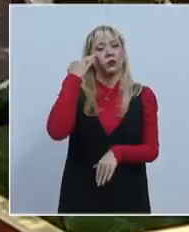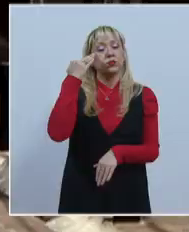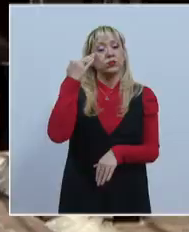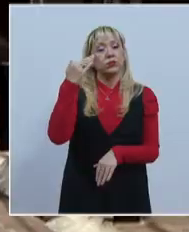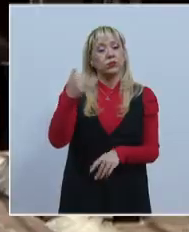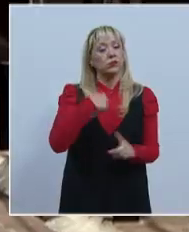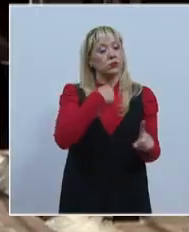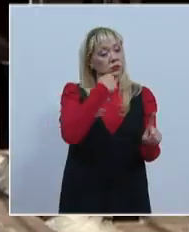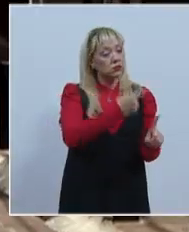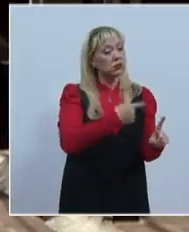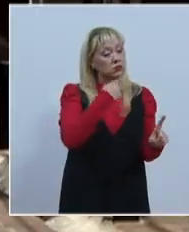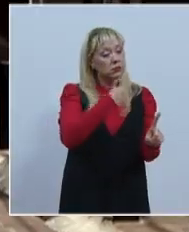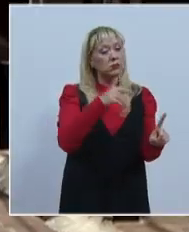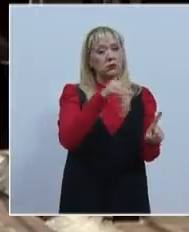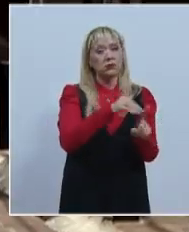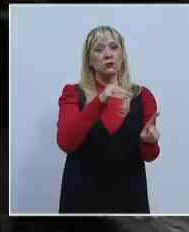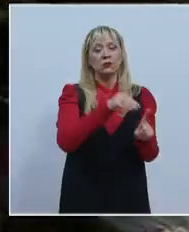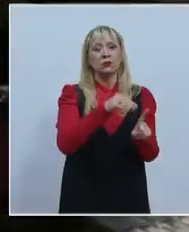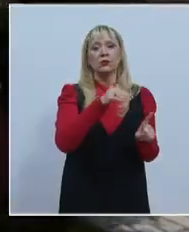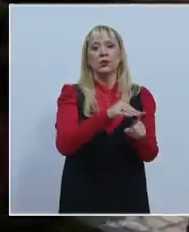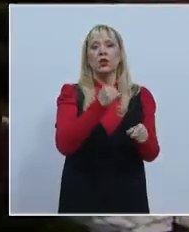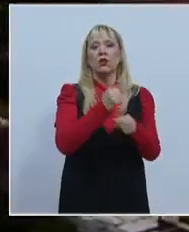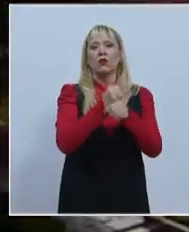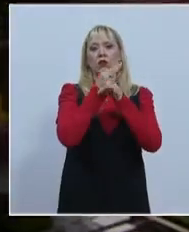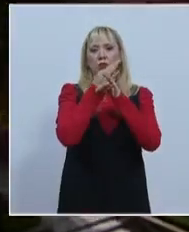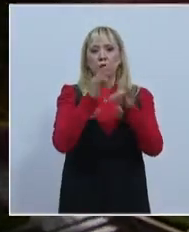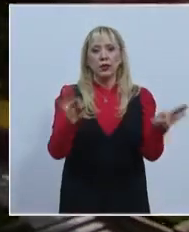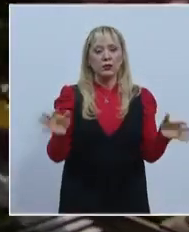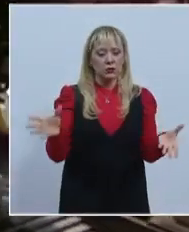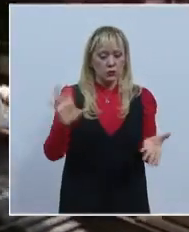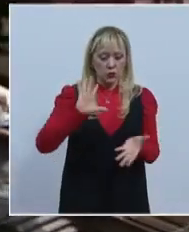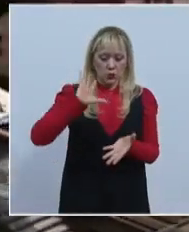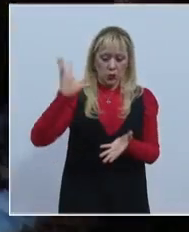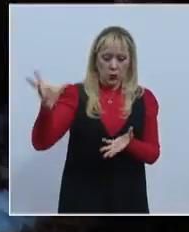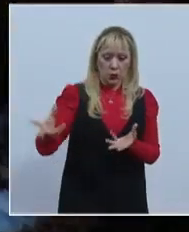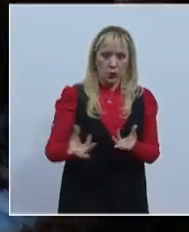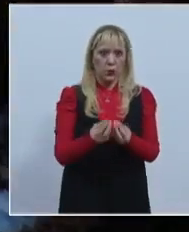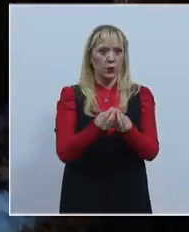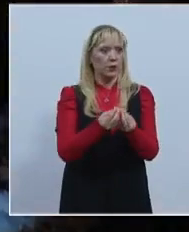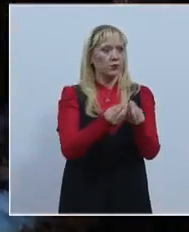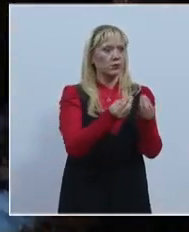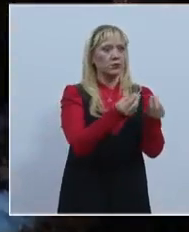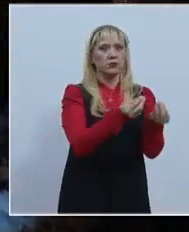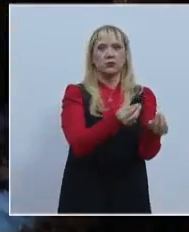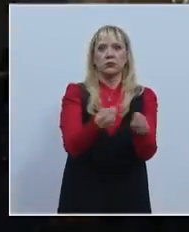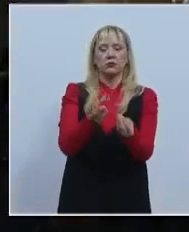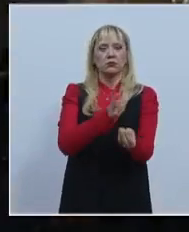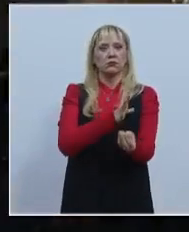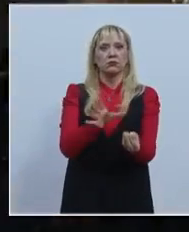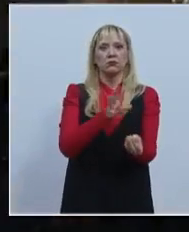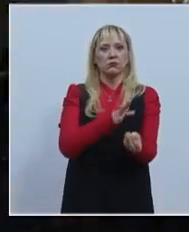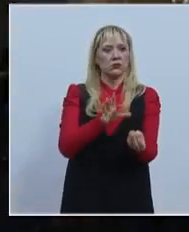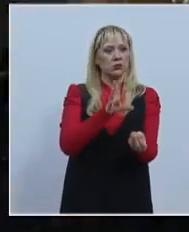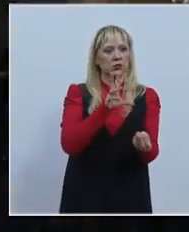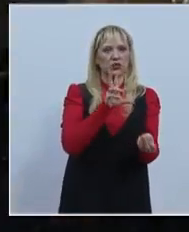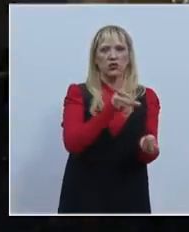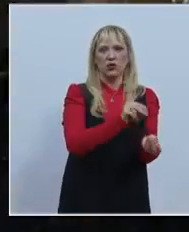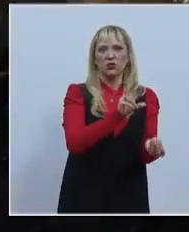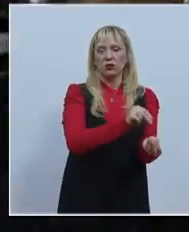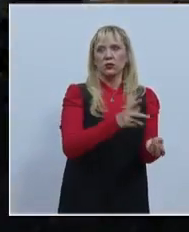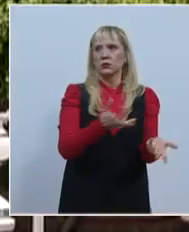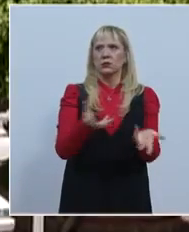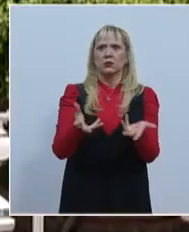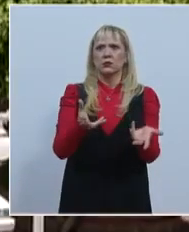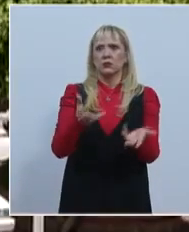y entregarle información completa. Al confirmar una resolución del Tribunal Electoral de aquella entidad, acreditó que